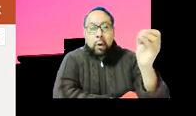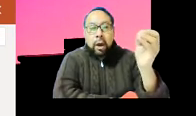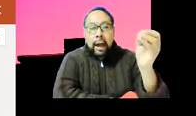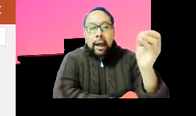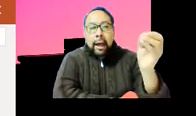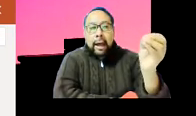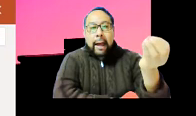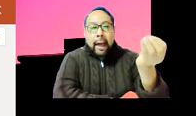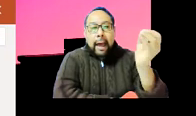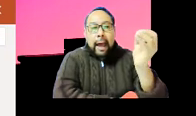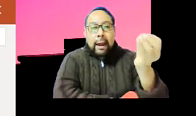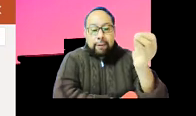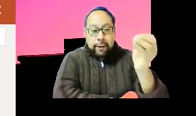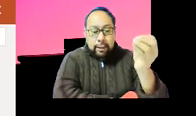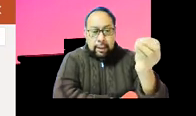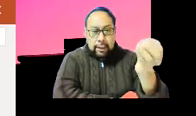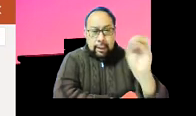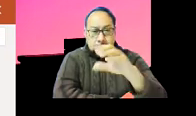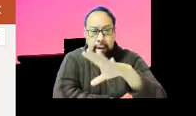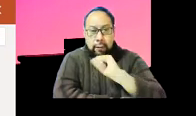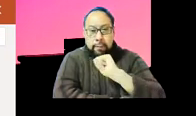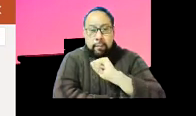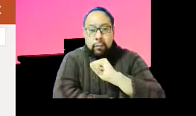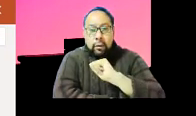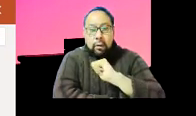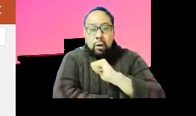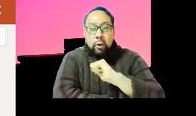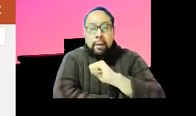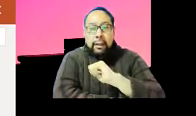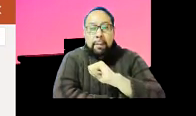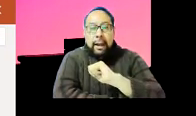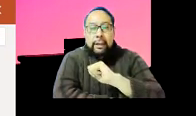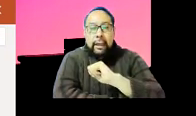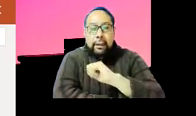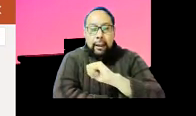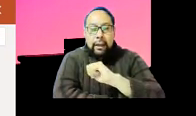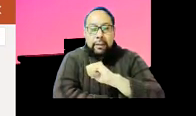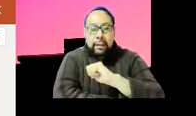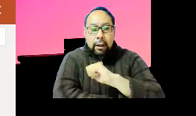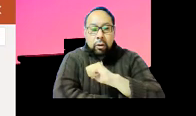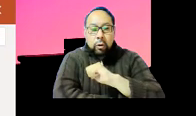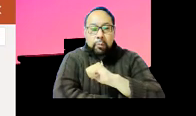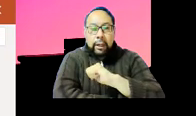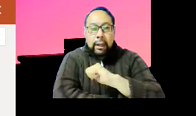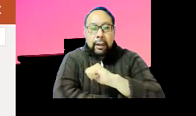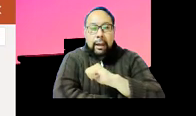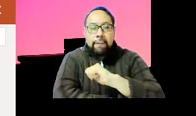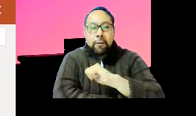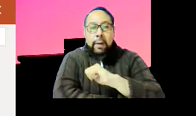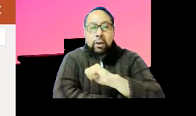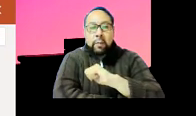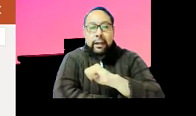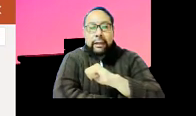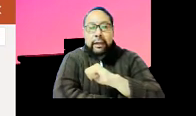se imponga a las falsedades, es decir, con una meta planteada en abstracto en la que